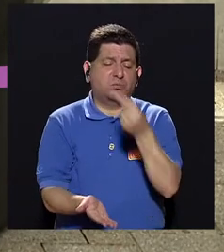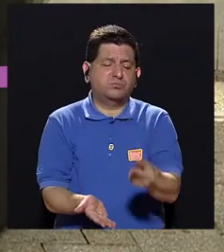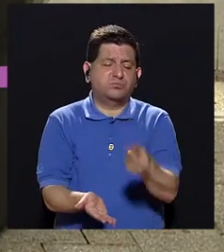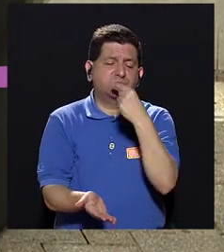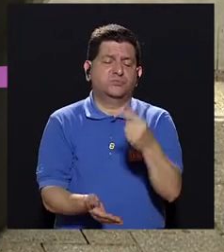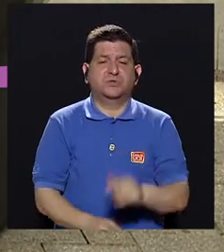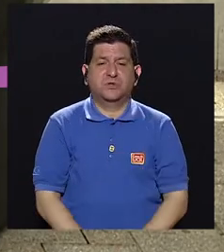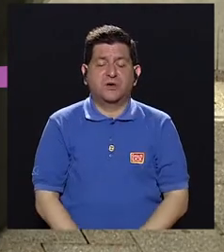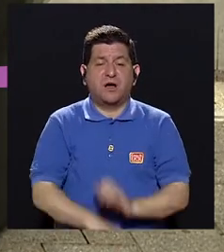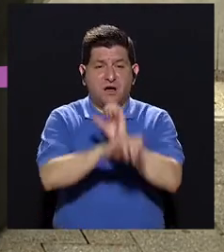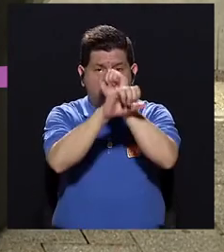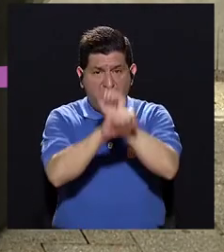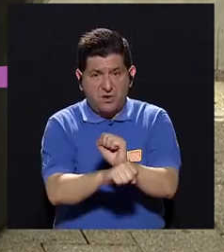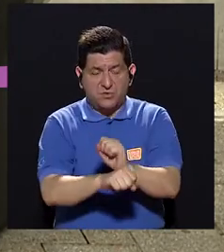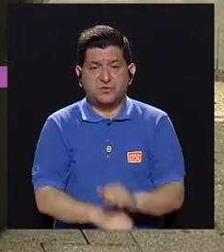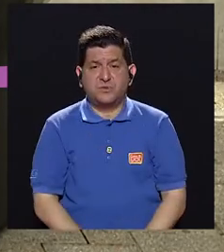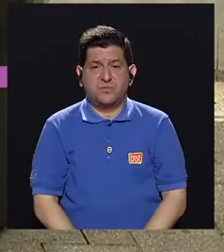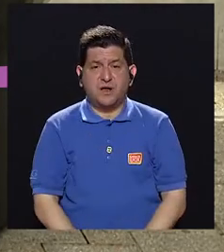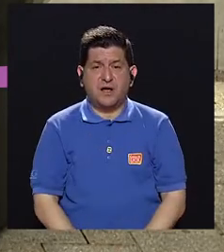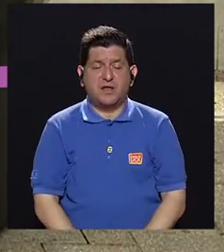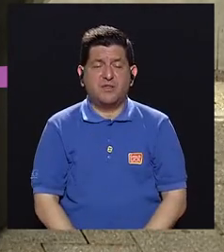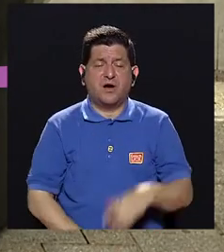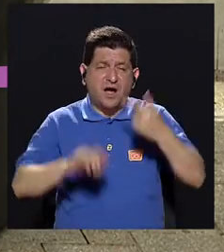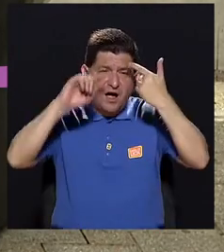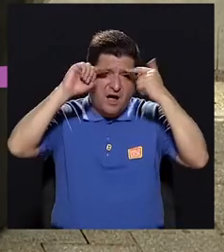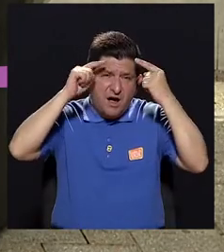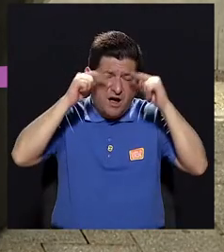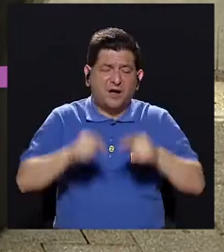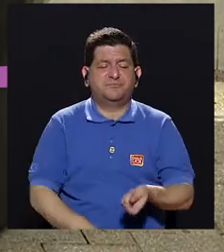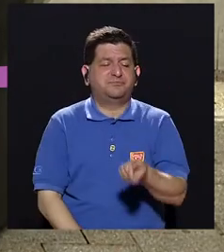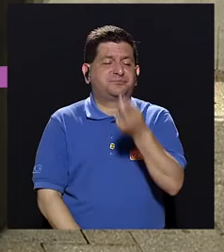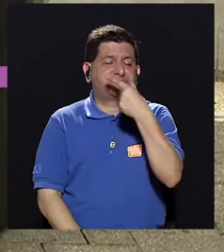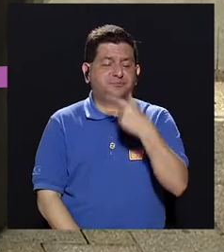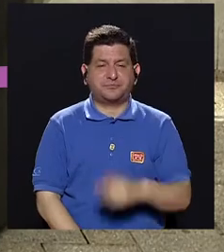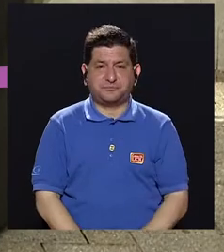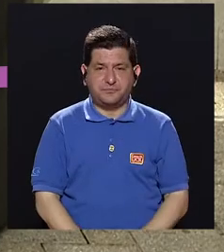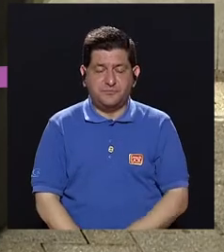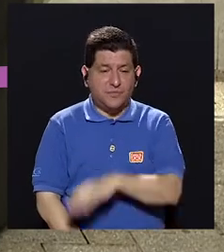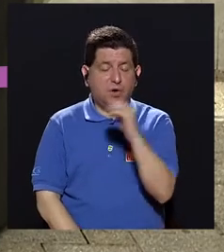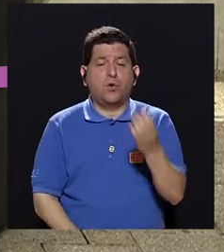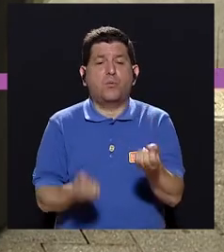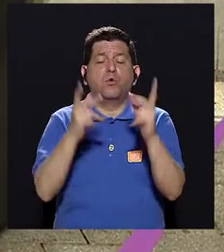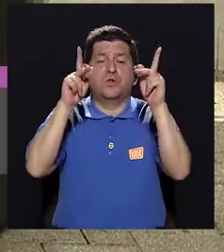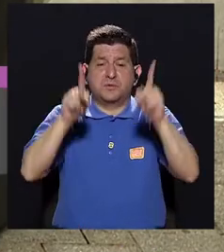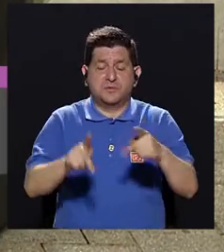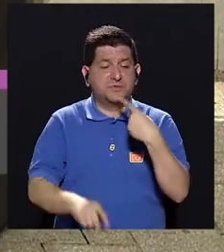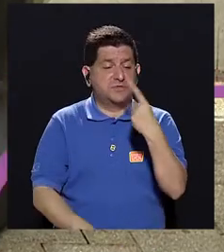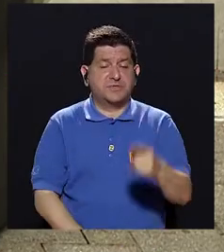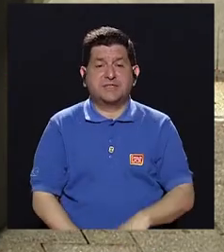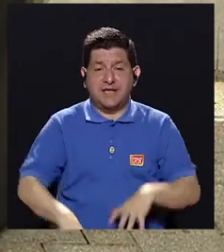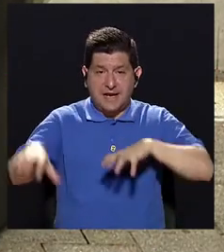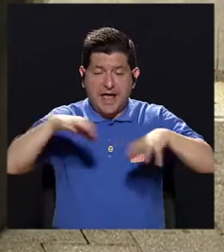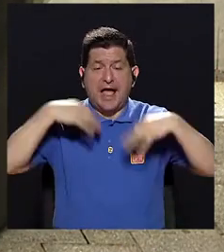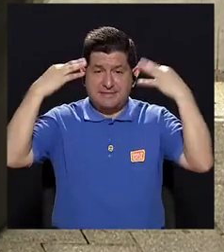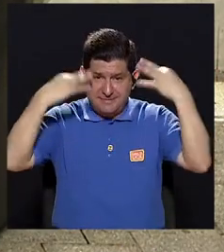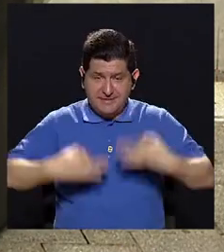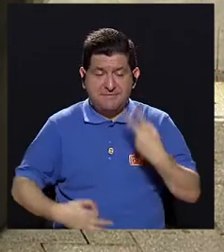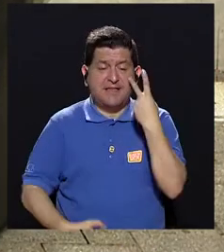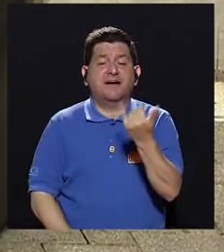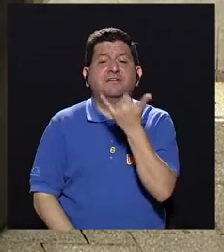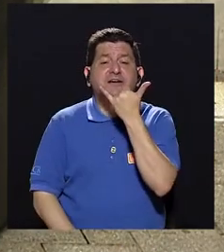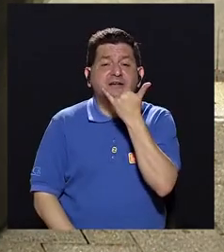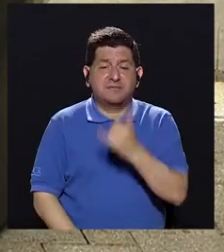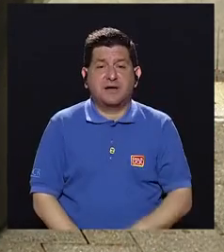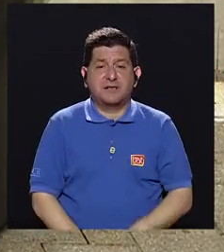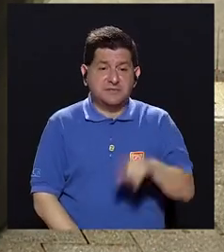empastillarse, a estar acostumbrado a que si mueve la cabeza hay unas pastillas. Y hay un montón de personas que le hemos dicho, haga actividad física, a ver